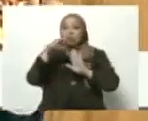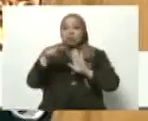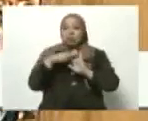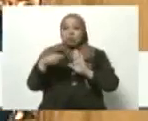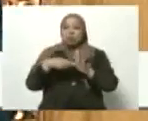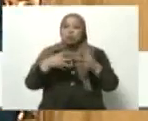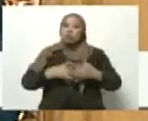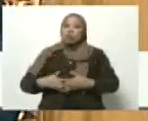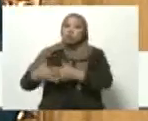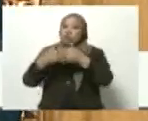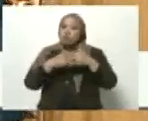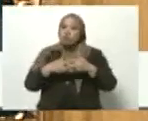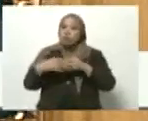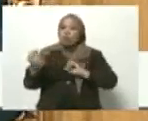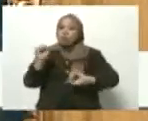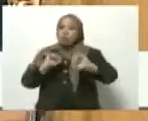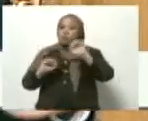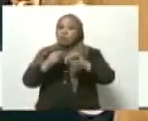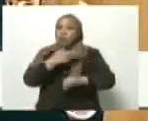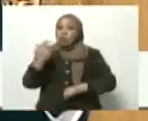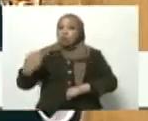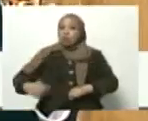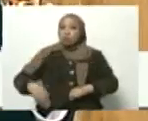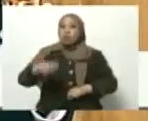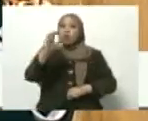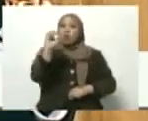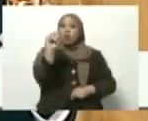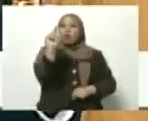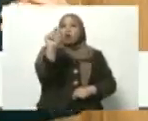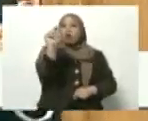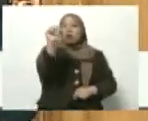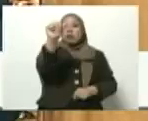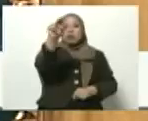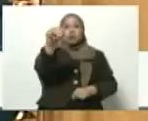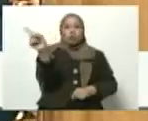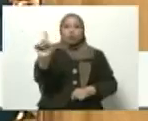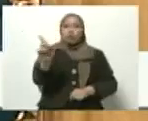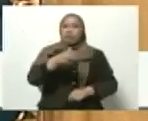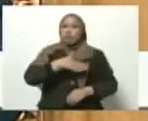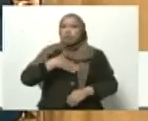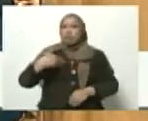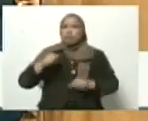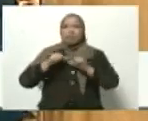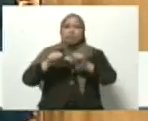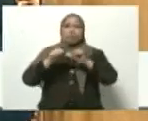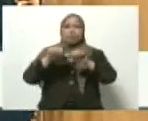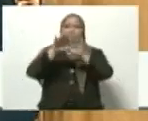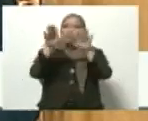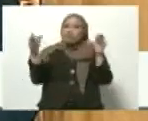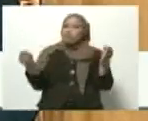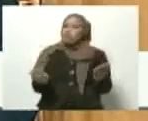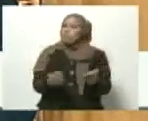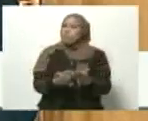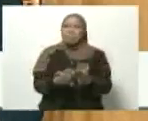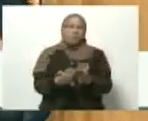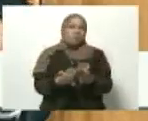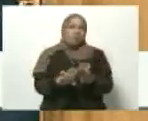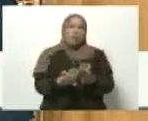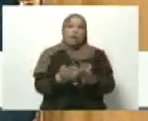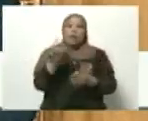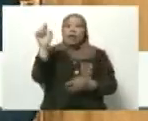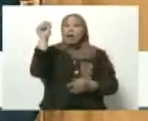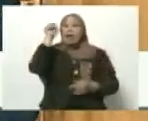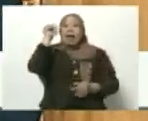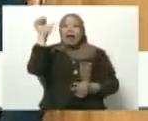Unidos y la OTAN están lanzando contra Rusia, la mayor parte del mundo no las está siguiendo, o no quiere seguirlas, por lo menos. África, Asia,